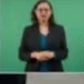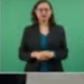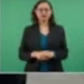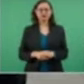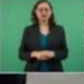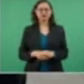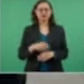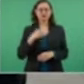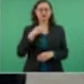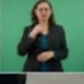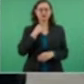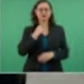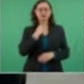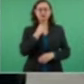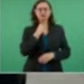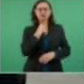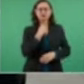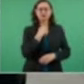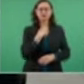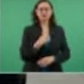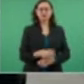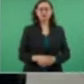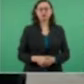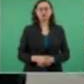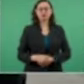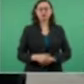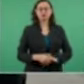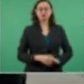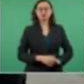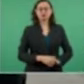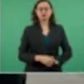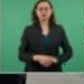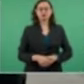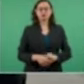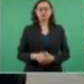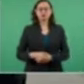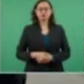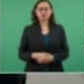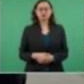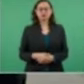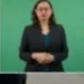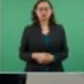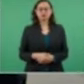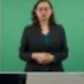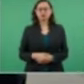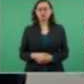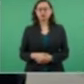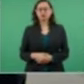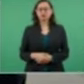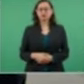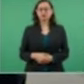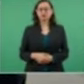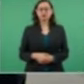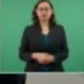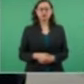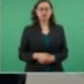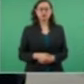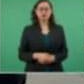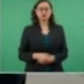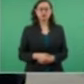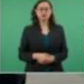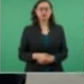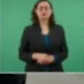democrático. Exactamente, Pepe. Y si me permites hacer una propuesta para no nada más quedarme con un lado de análisis